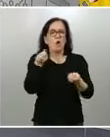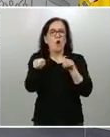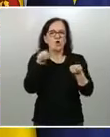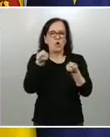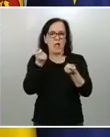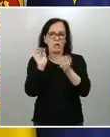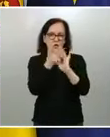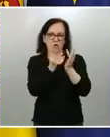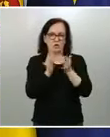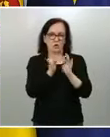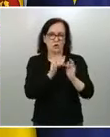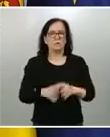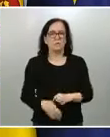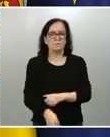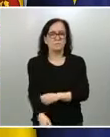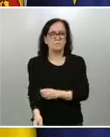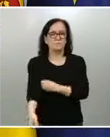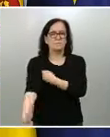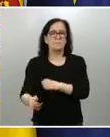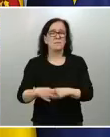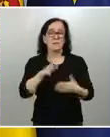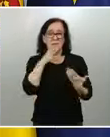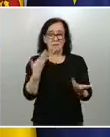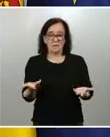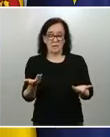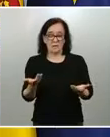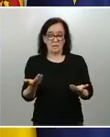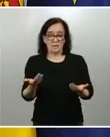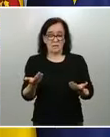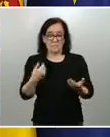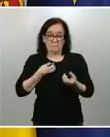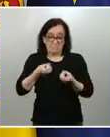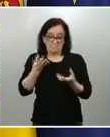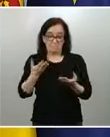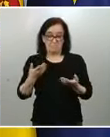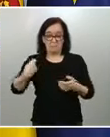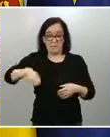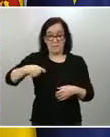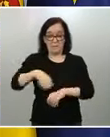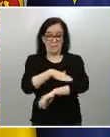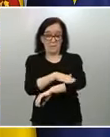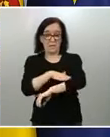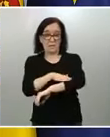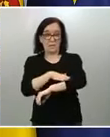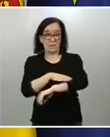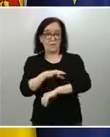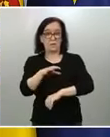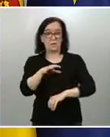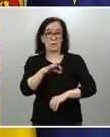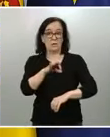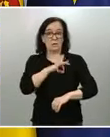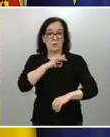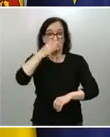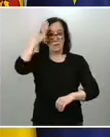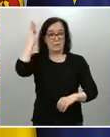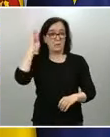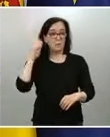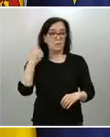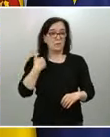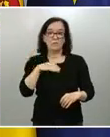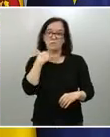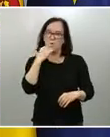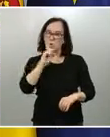bueno le informo que la conversación del presidente del gobierno con el señor casado ha durado como una hora